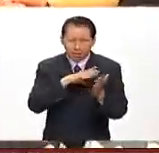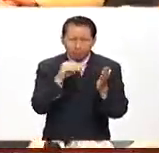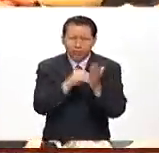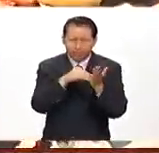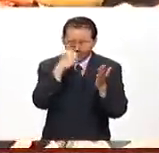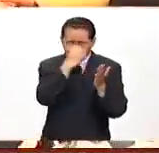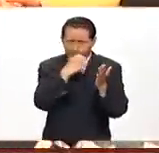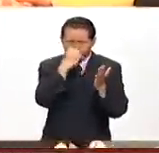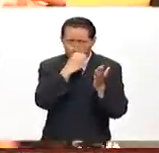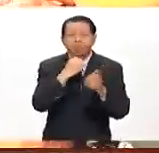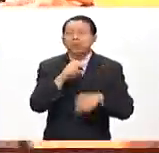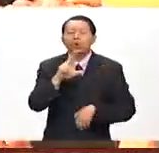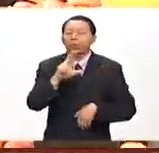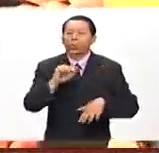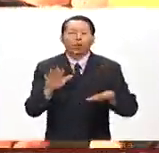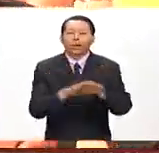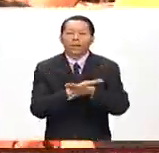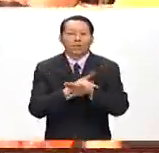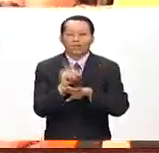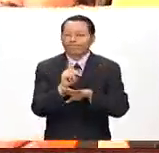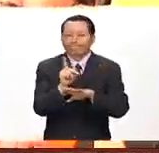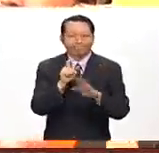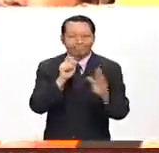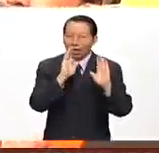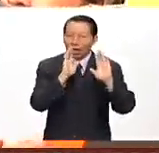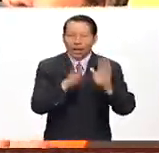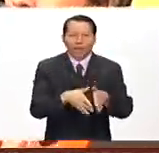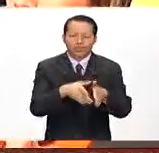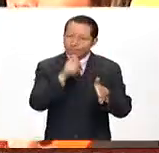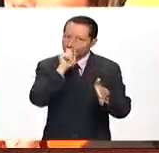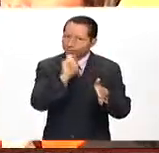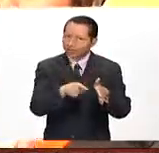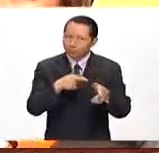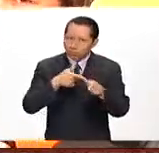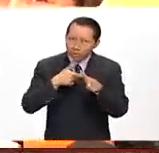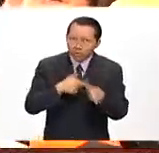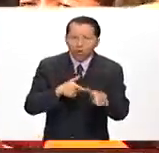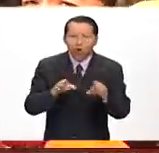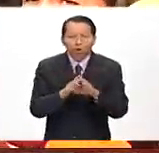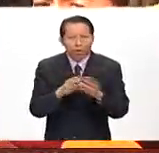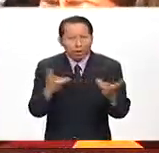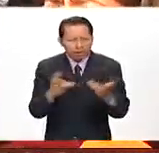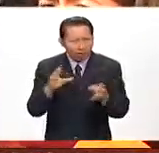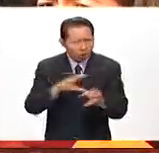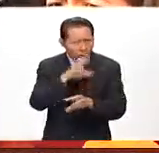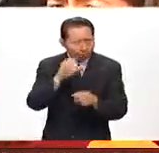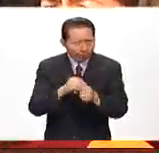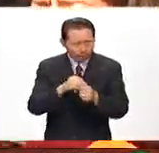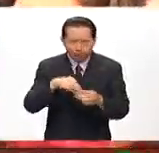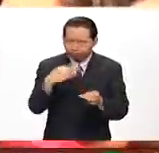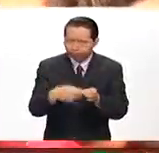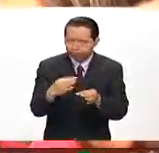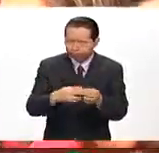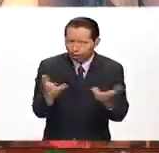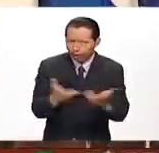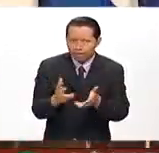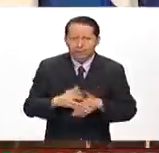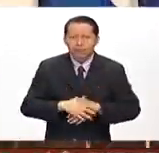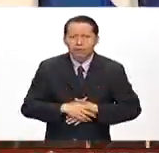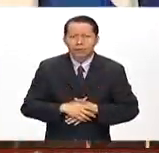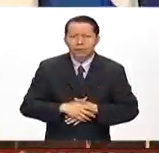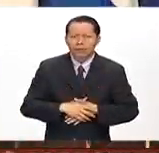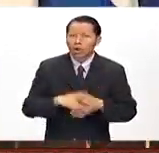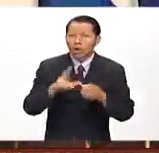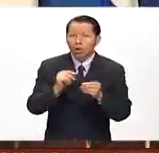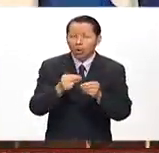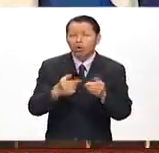no altera, simplemente es poder aplicar de forma más eficiente lo que prevé la propia reforma educativa. Ya. No hay marcha atrás. No hay marcha